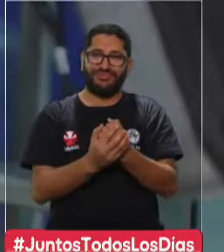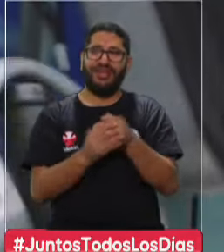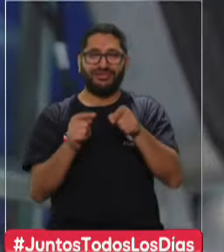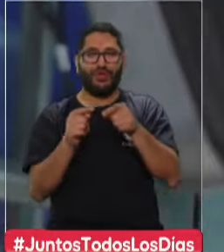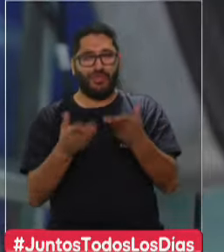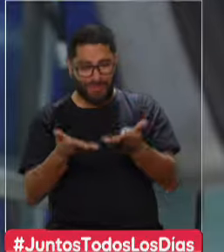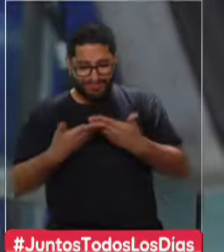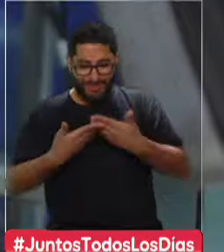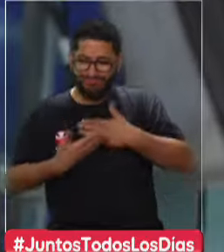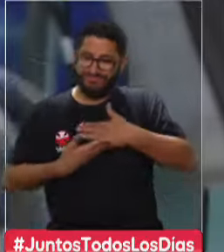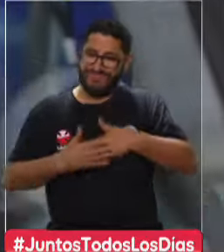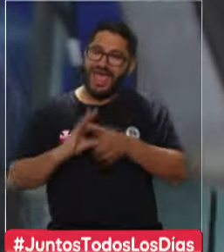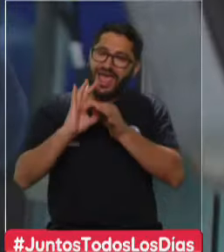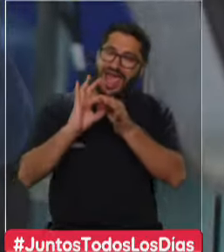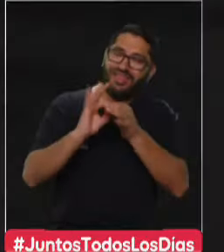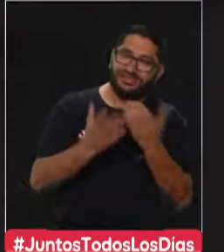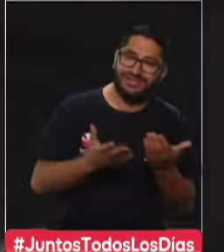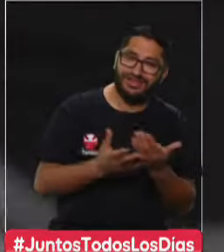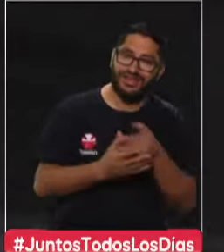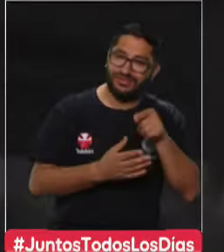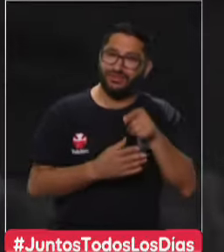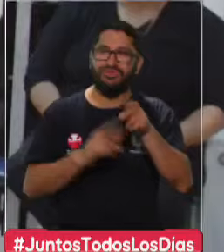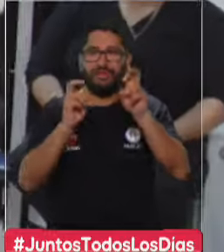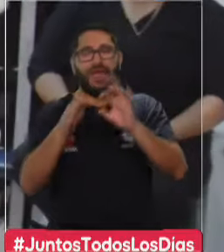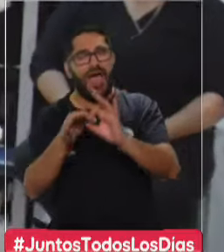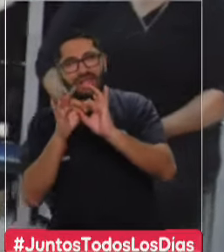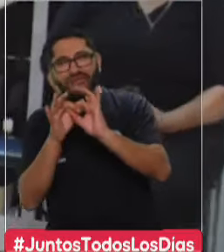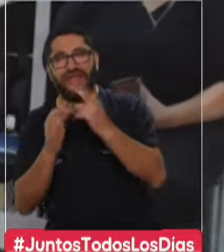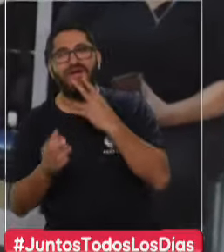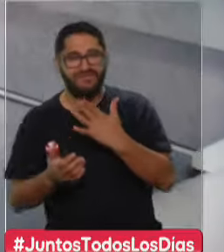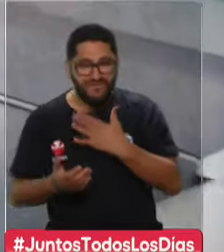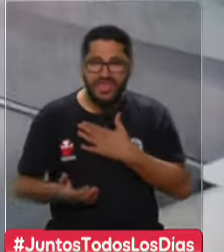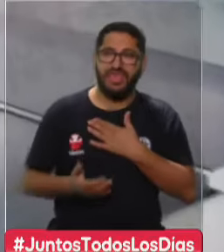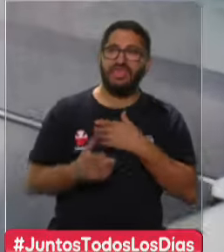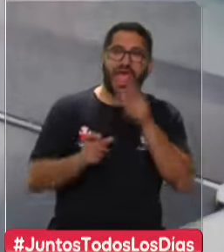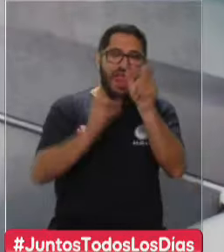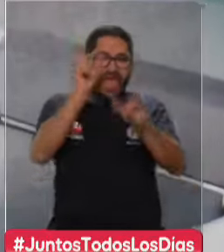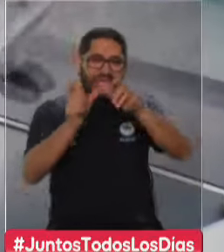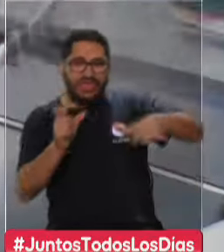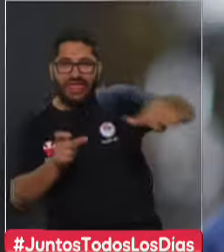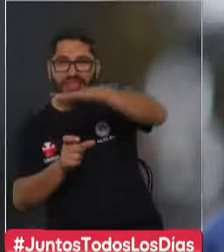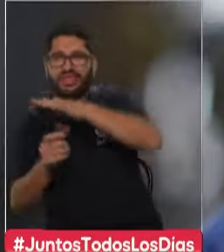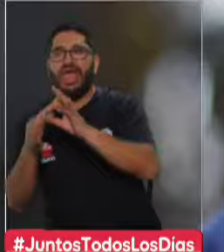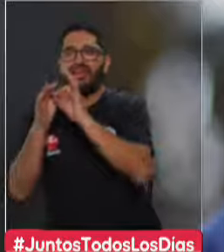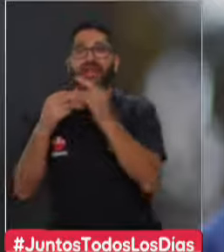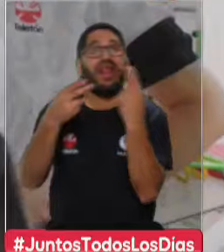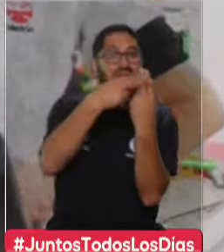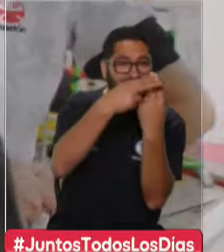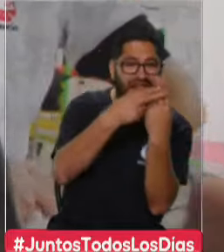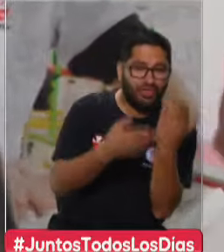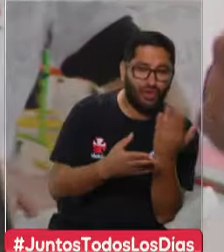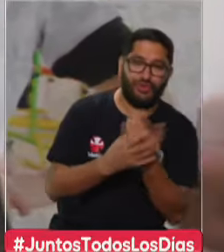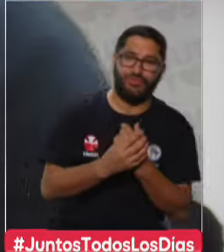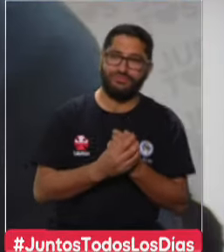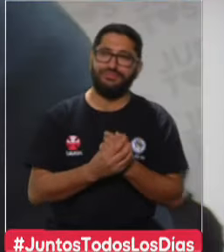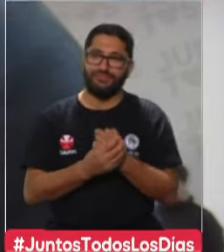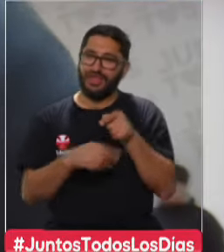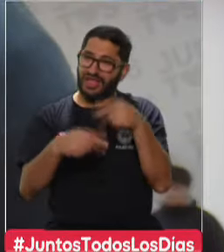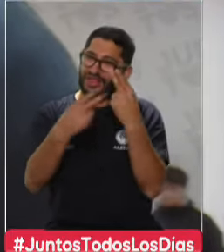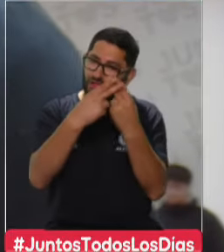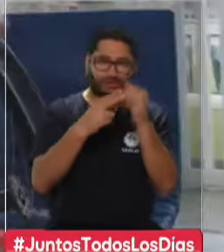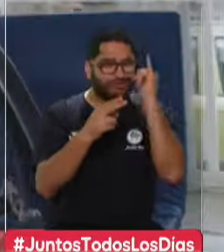Yo creo que siempre he sido una agradecida de la vida de la gente y también de Teletón, porque Teletón está. Está con él, está